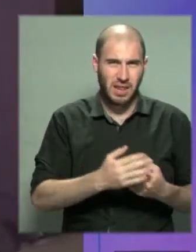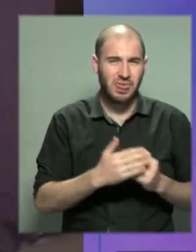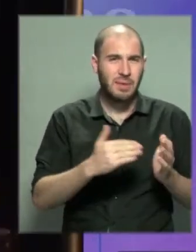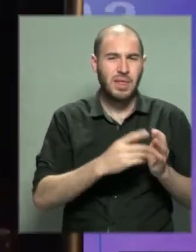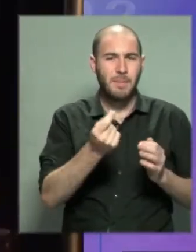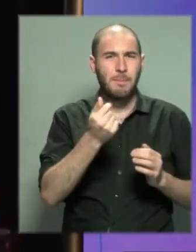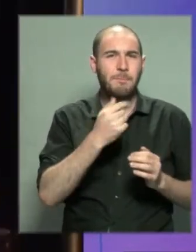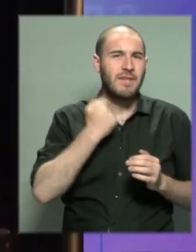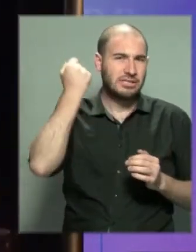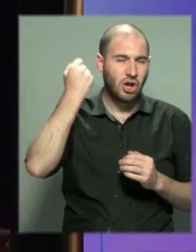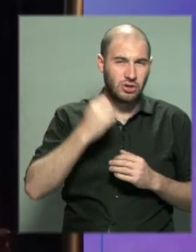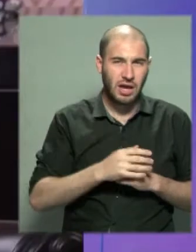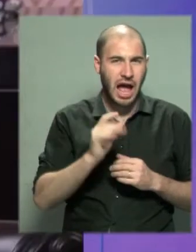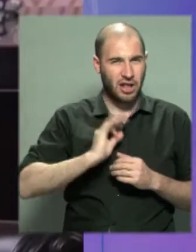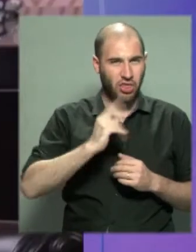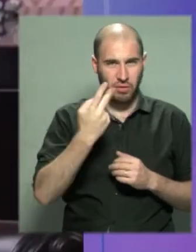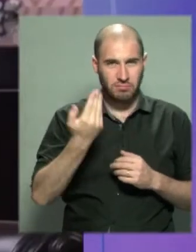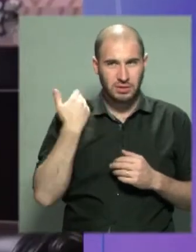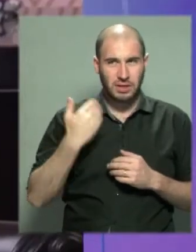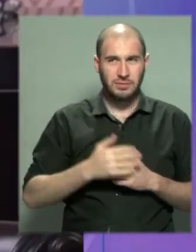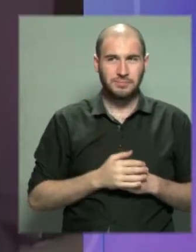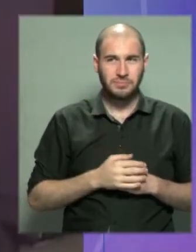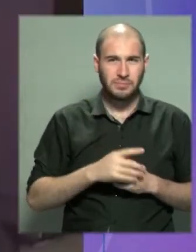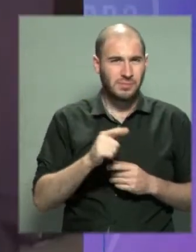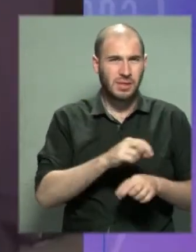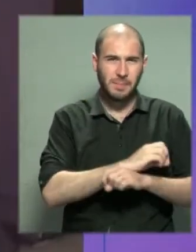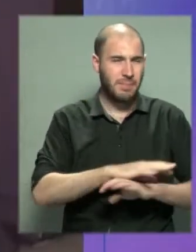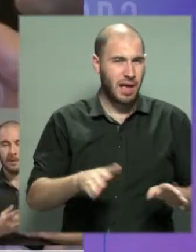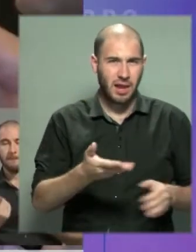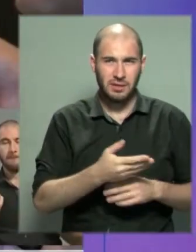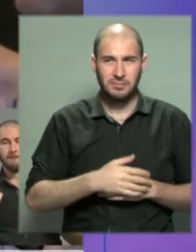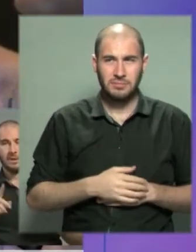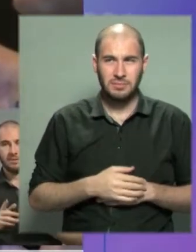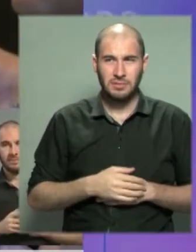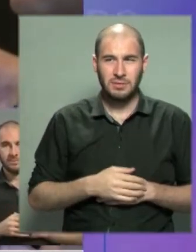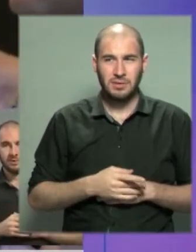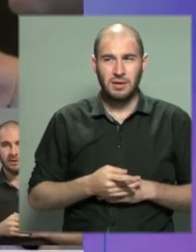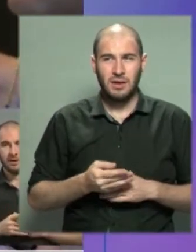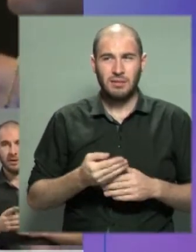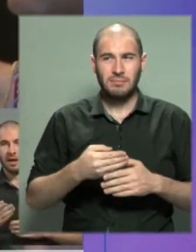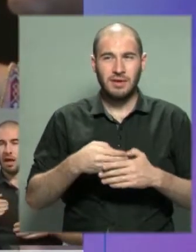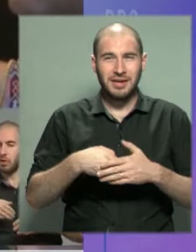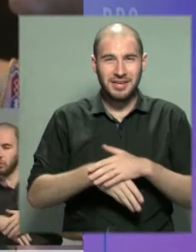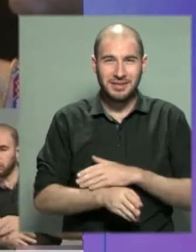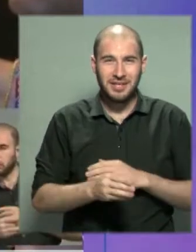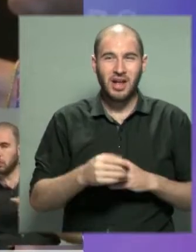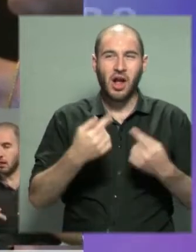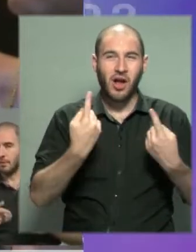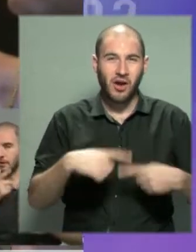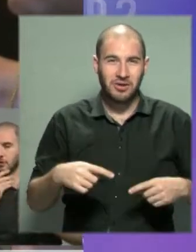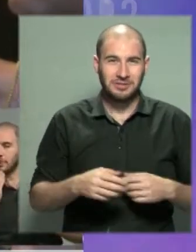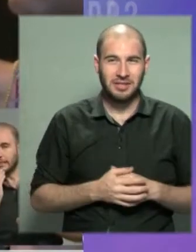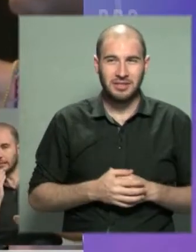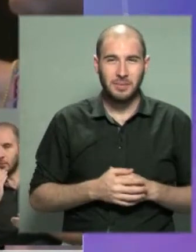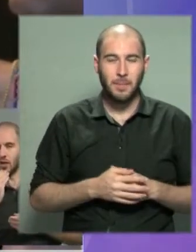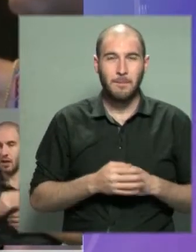la inflación que ha habido estos últimos 2 años? Es un disparate. El trasfondo es una cobertura